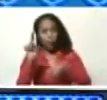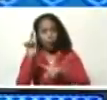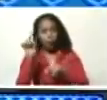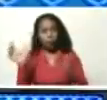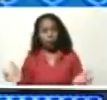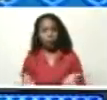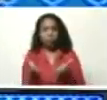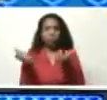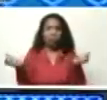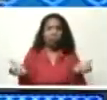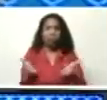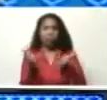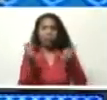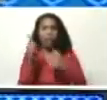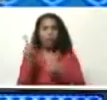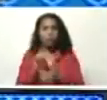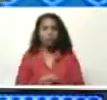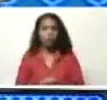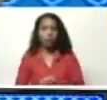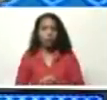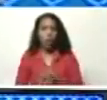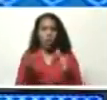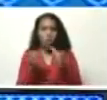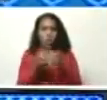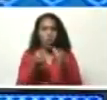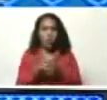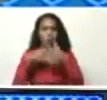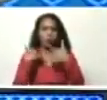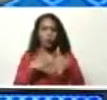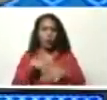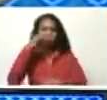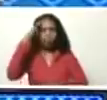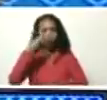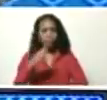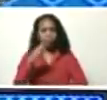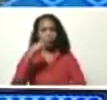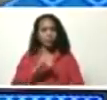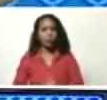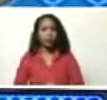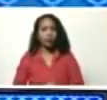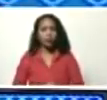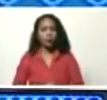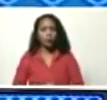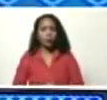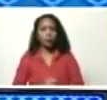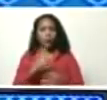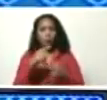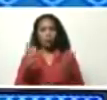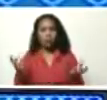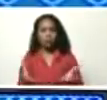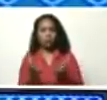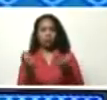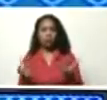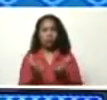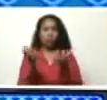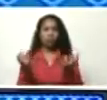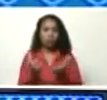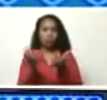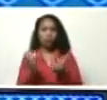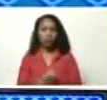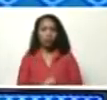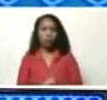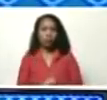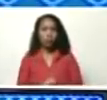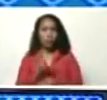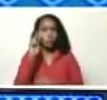hervidero, los batallones, los comandantes, los soldados, un hervidero, con